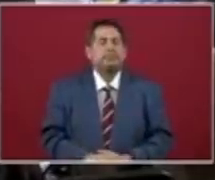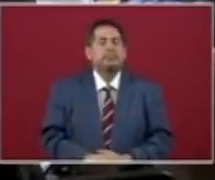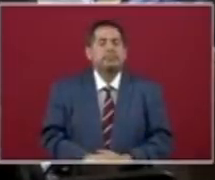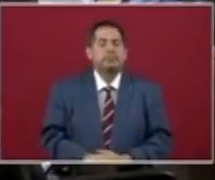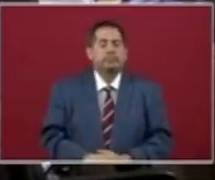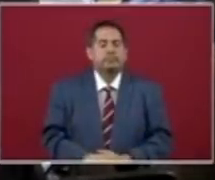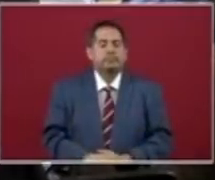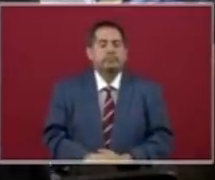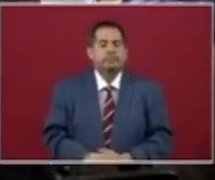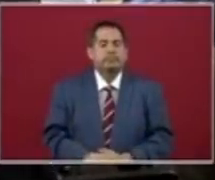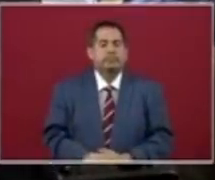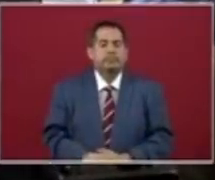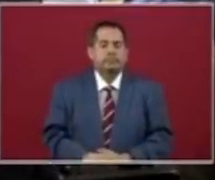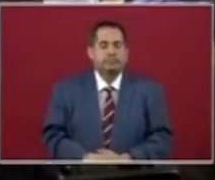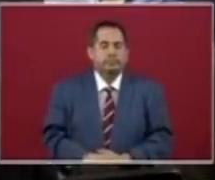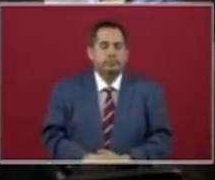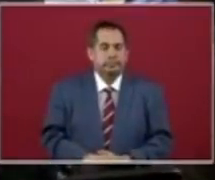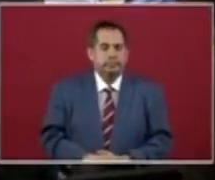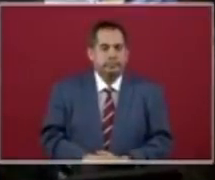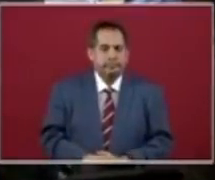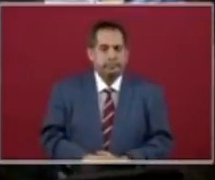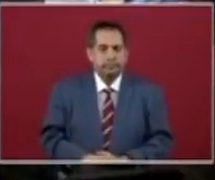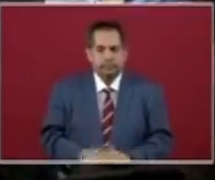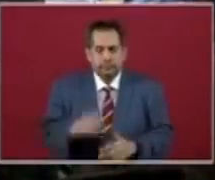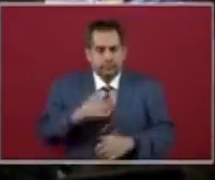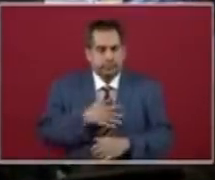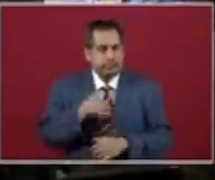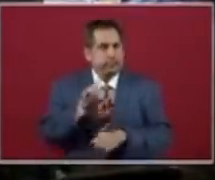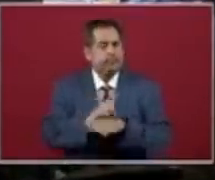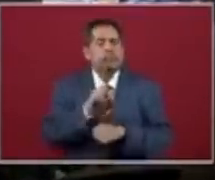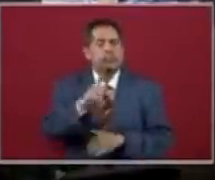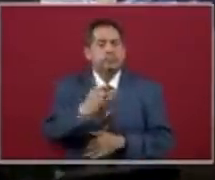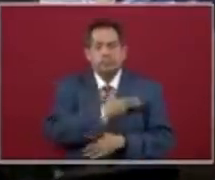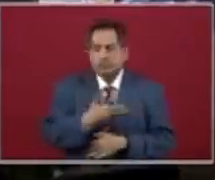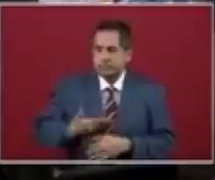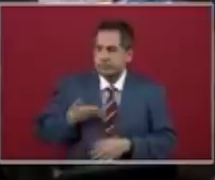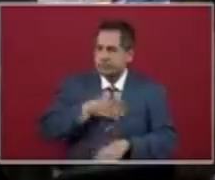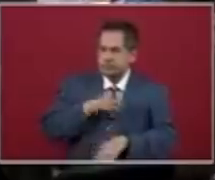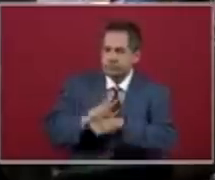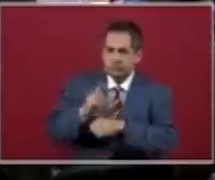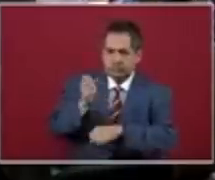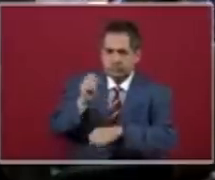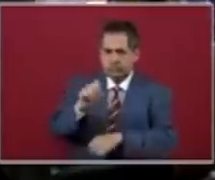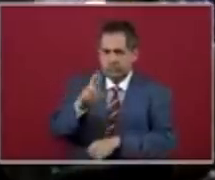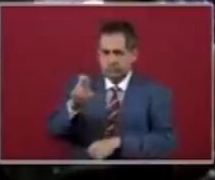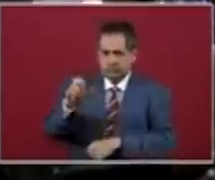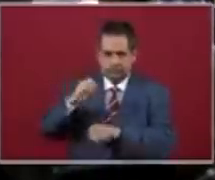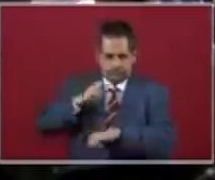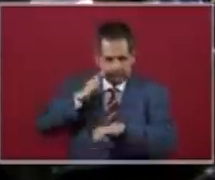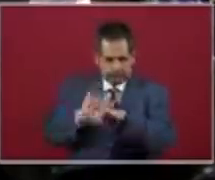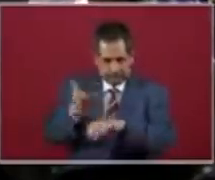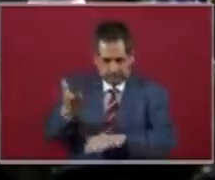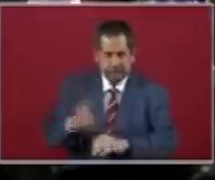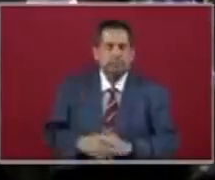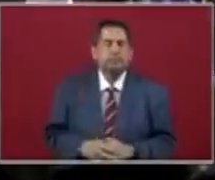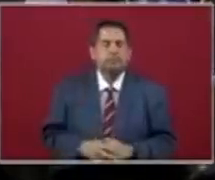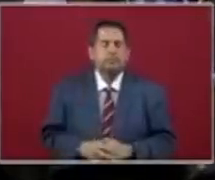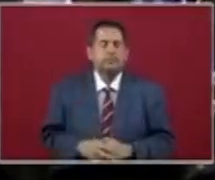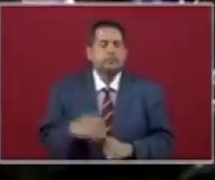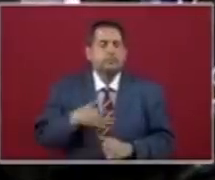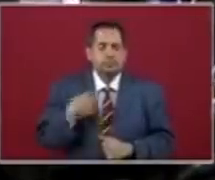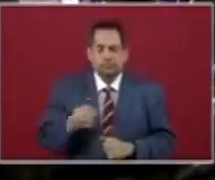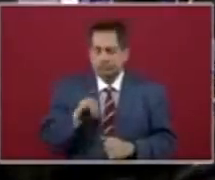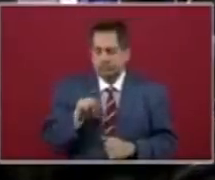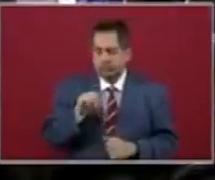Eso. Gracias. Buenos días, presidente. Buenos días, canciller. Buenos Yo quería días. Preguntarle acerca de… Isabela González de